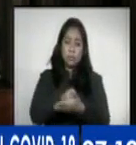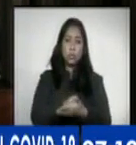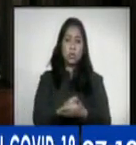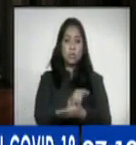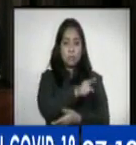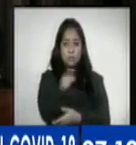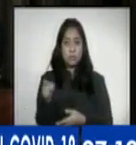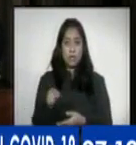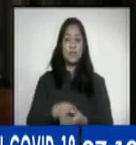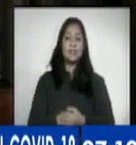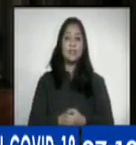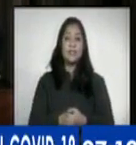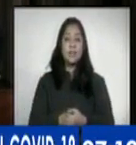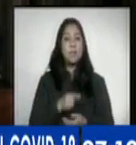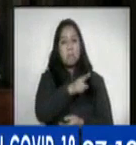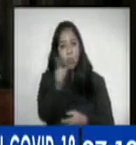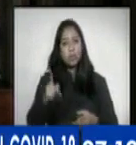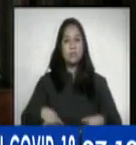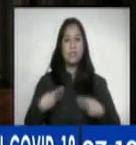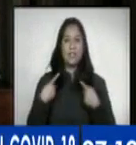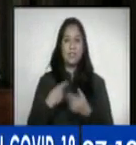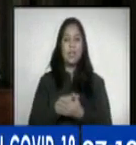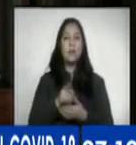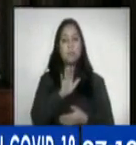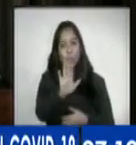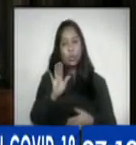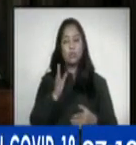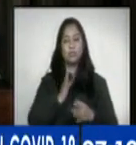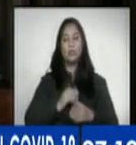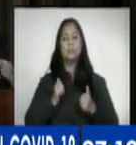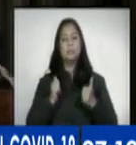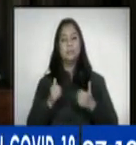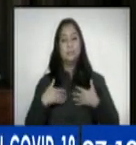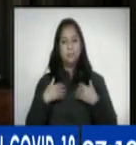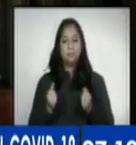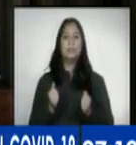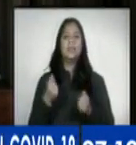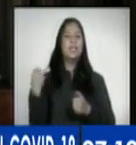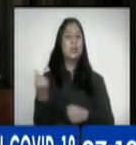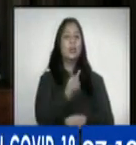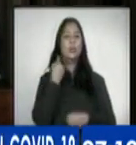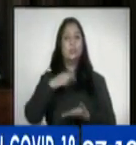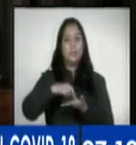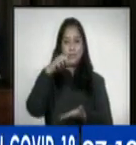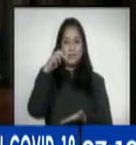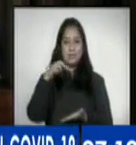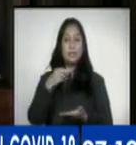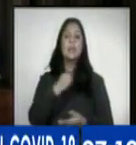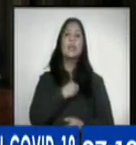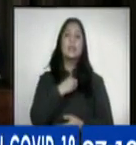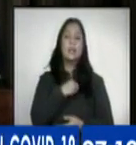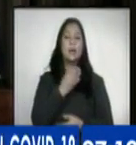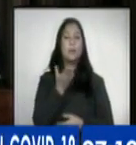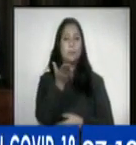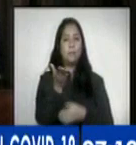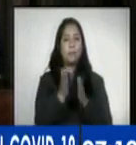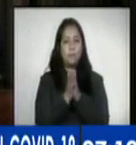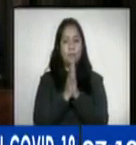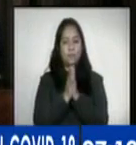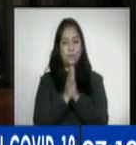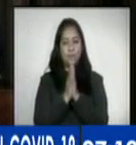por ustedes, por su vida, por su bienestar en todo el país. Quiero pedirles un gran